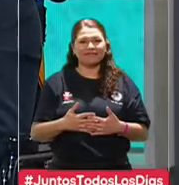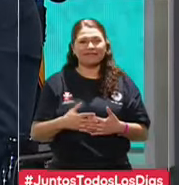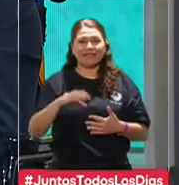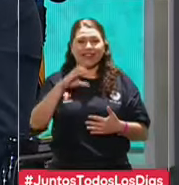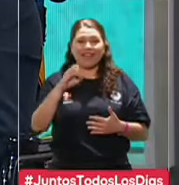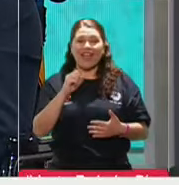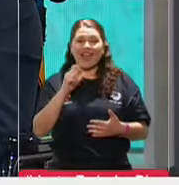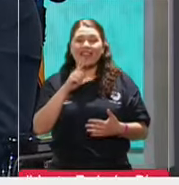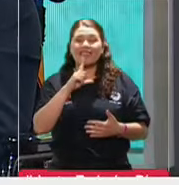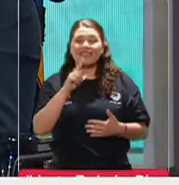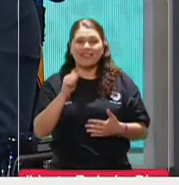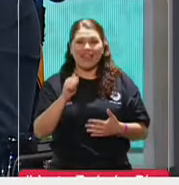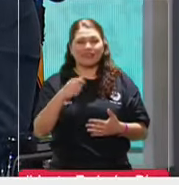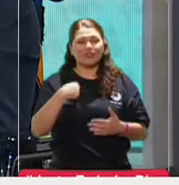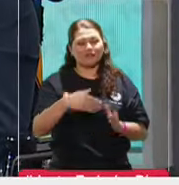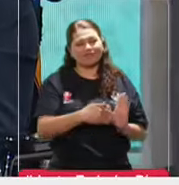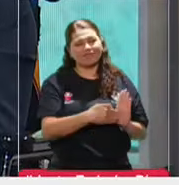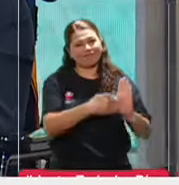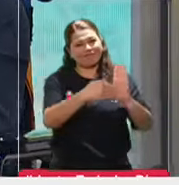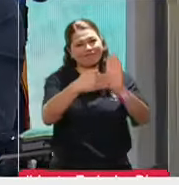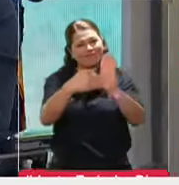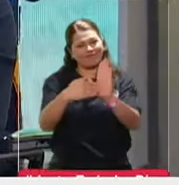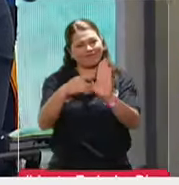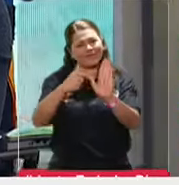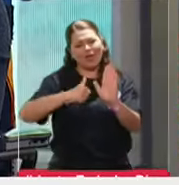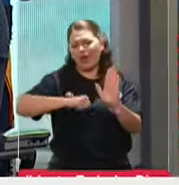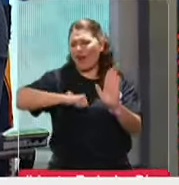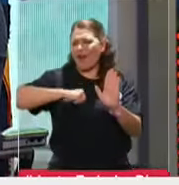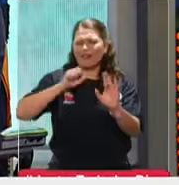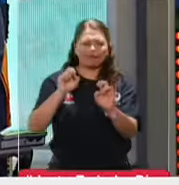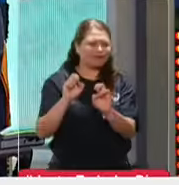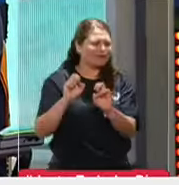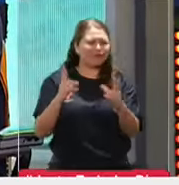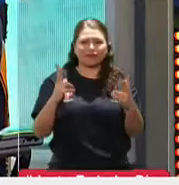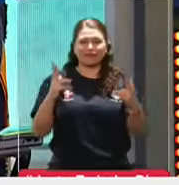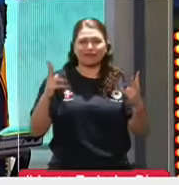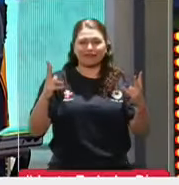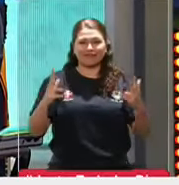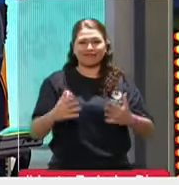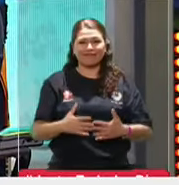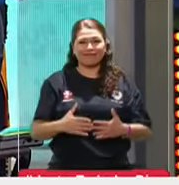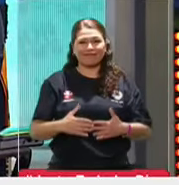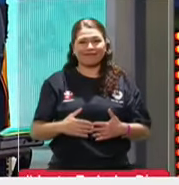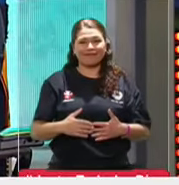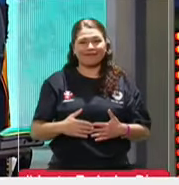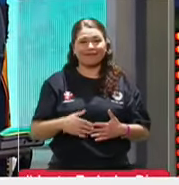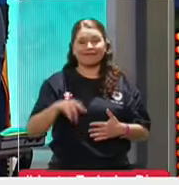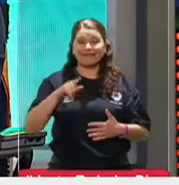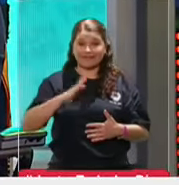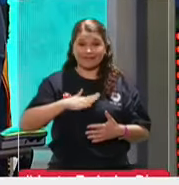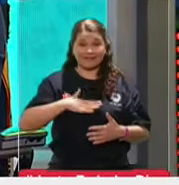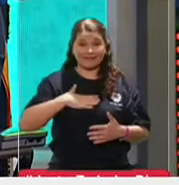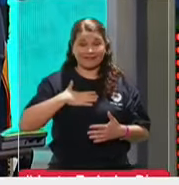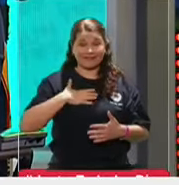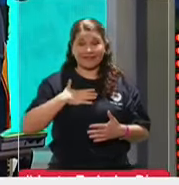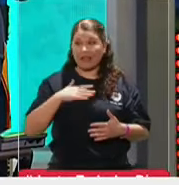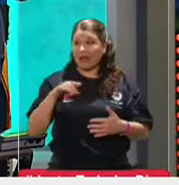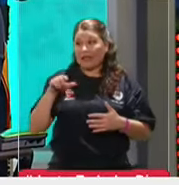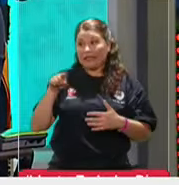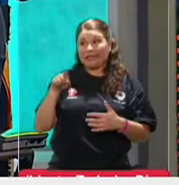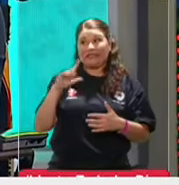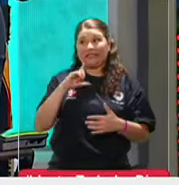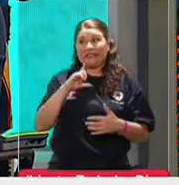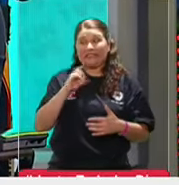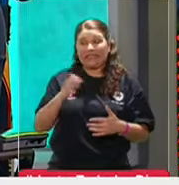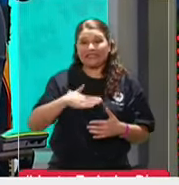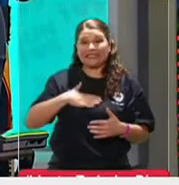Catalina Bozas, se las presento, una joven extraordinaria. ¿Qué se siente vivir sola ahora